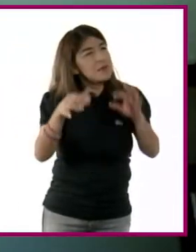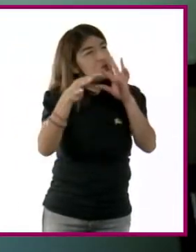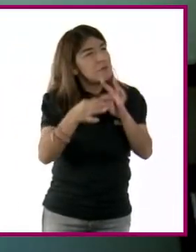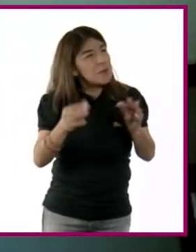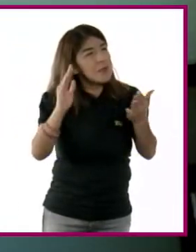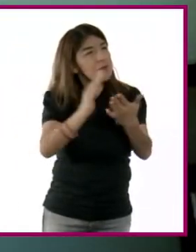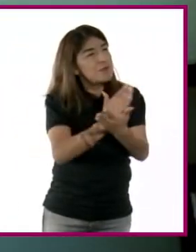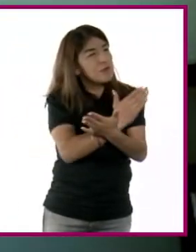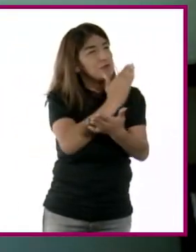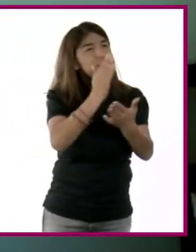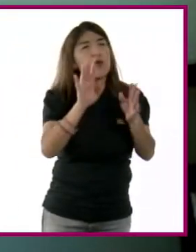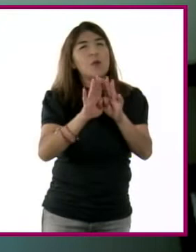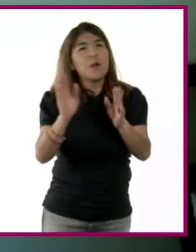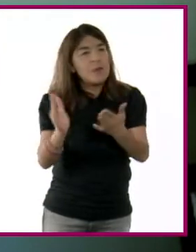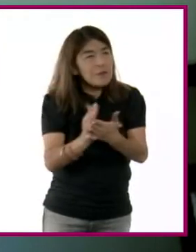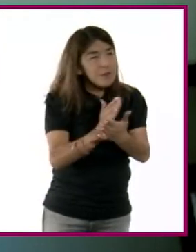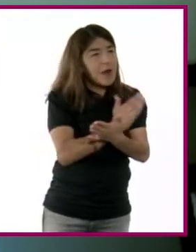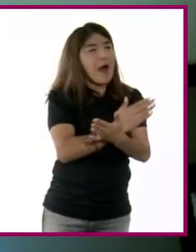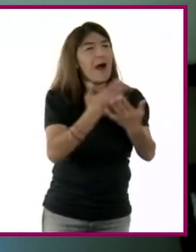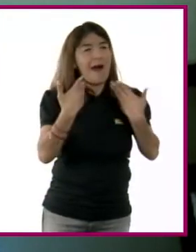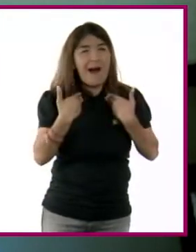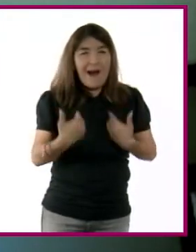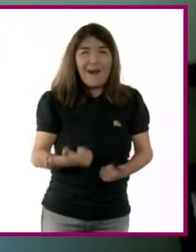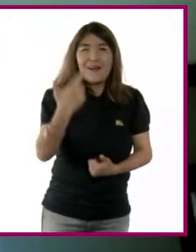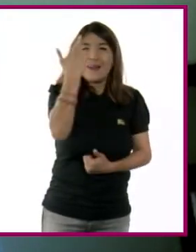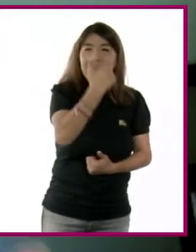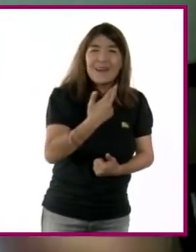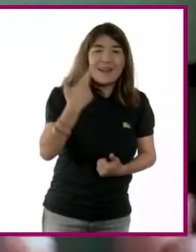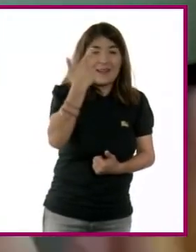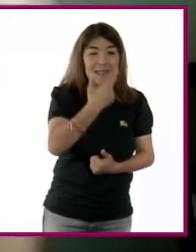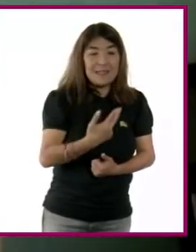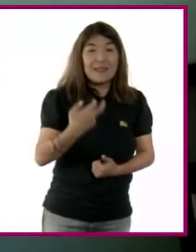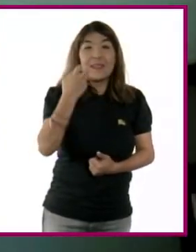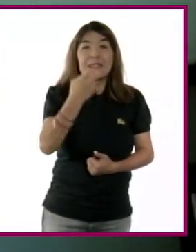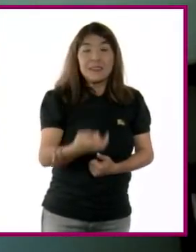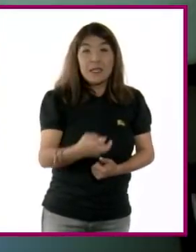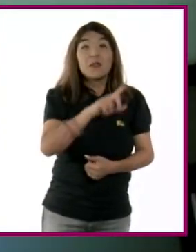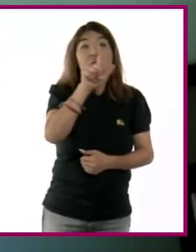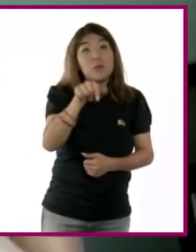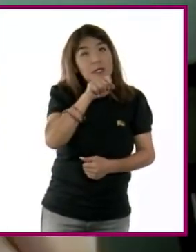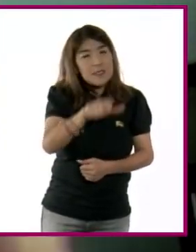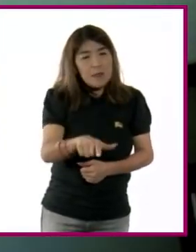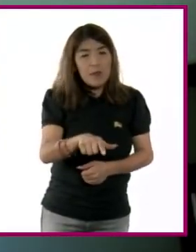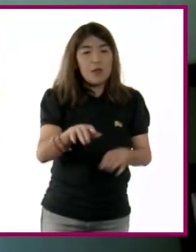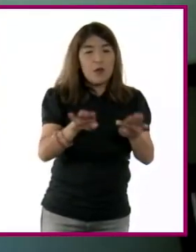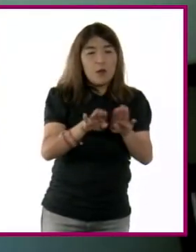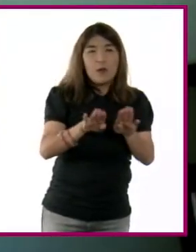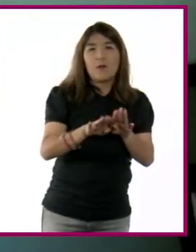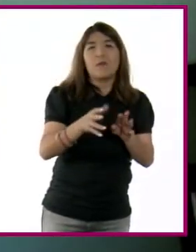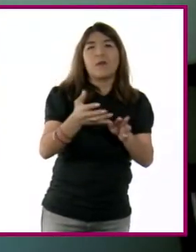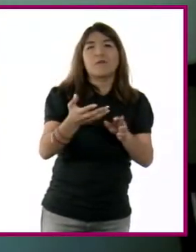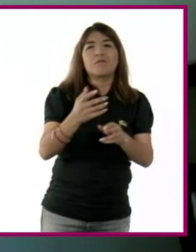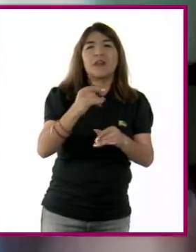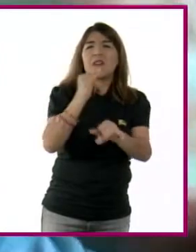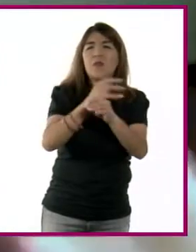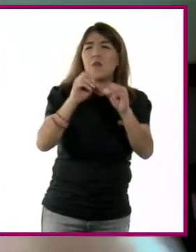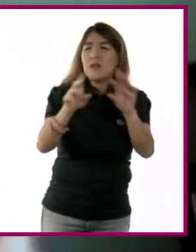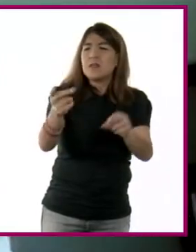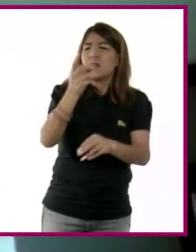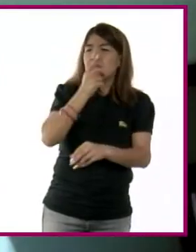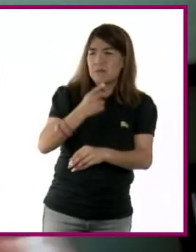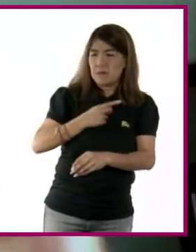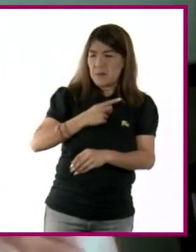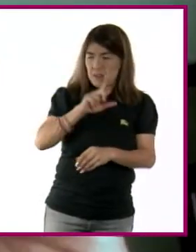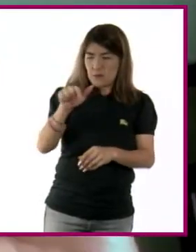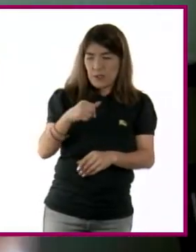en partes y analizarlo por partes, que te permiten recibir información y discernirla y decir esto sirve